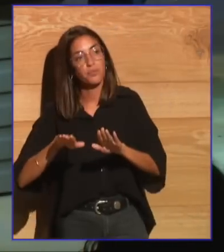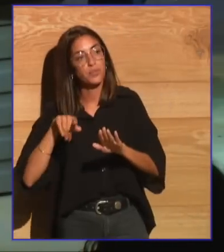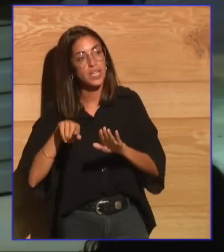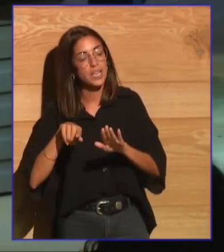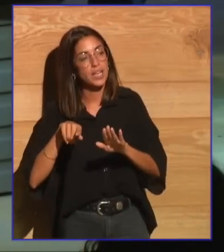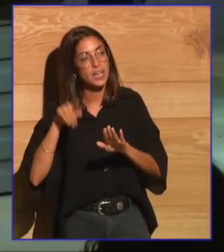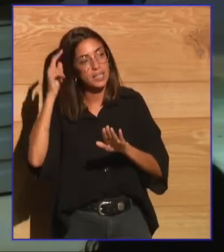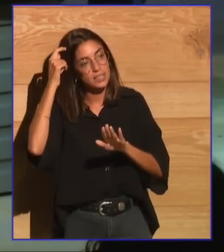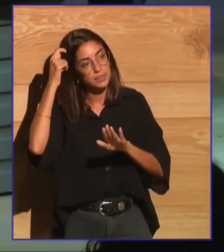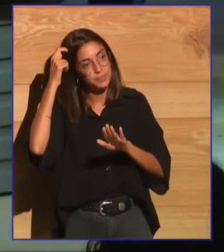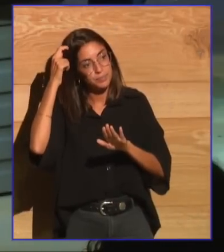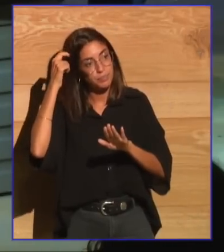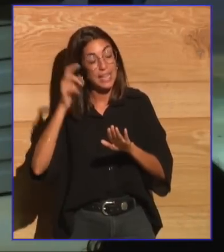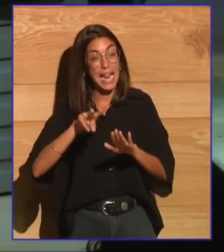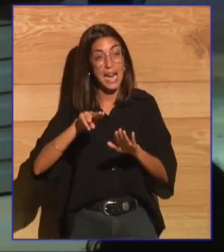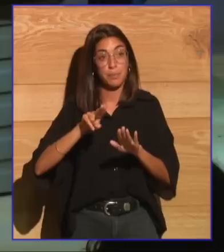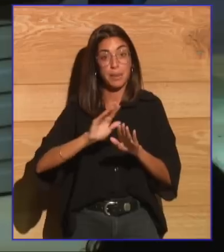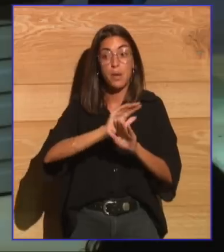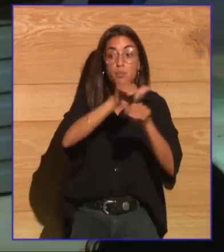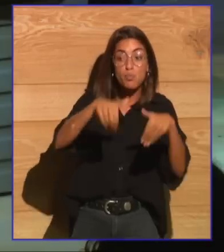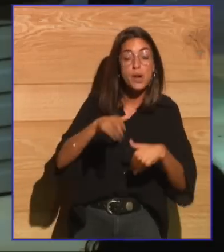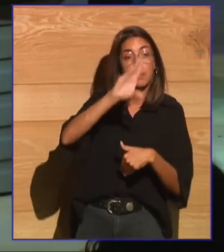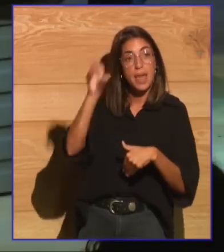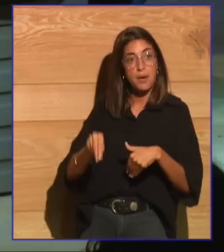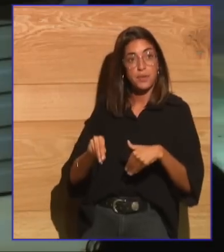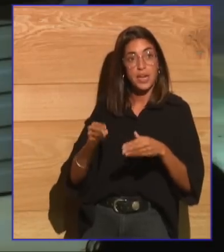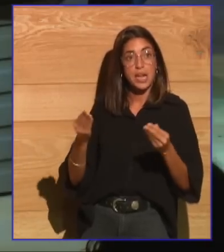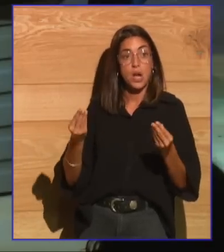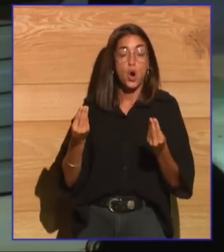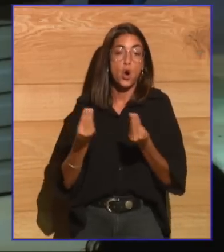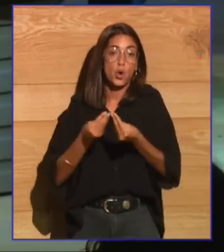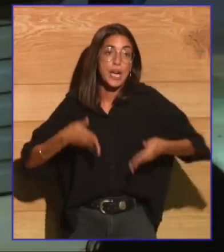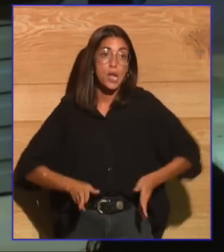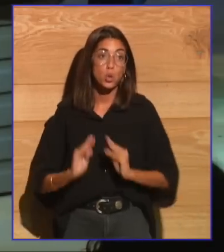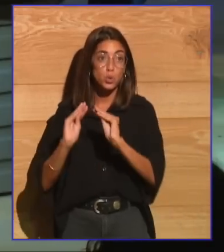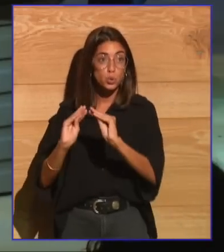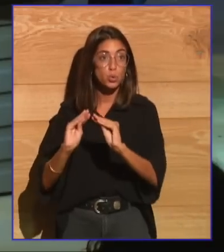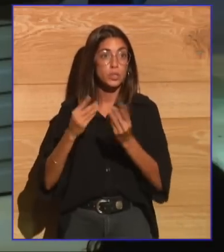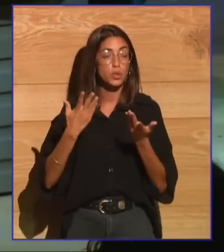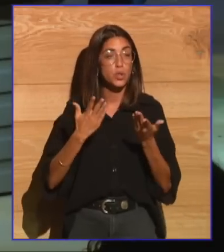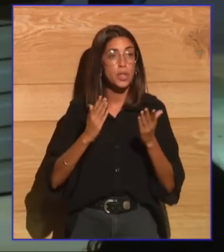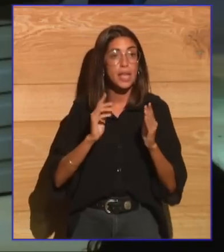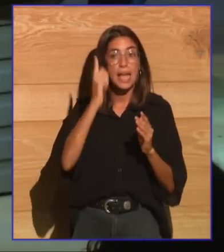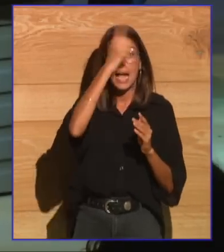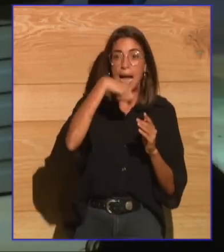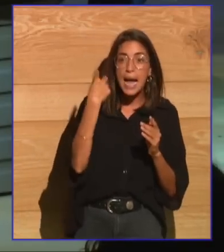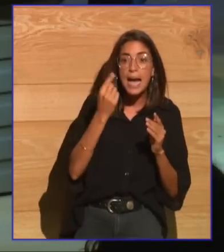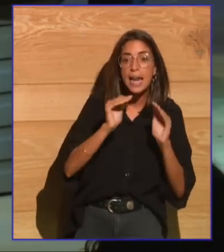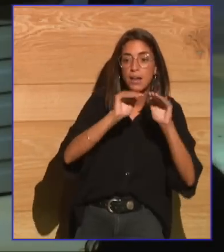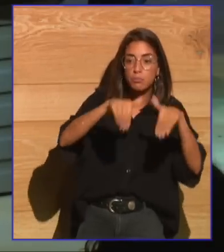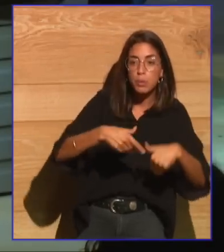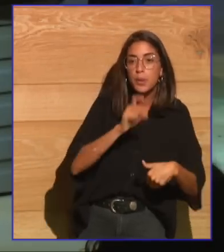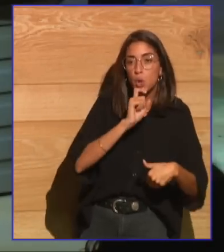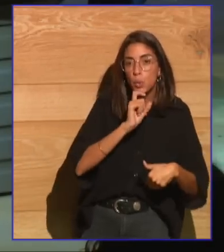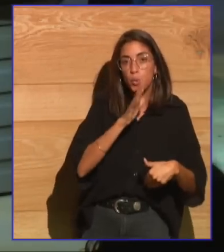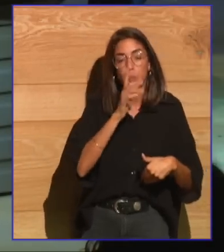vuelve la hermana de áfrica con su hijo y tal como cambia volver como cambiar el rostro se pone que nunca sonríe porque suele dice